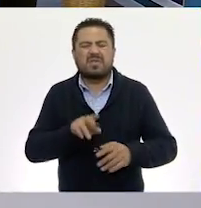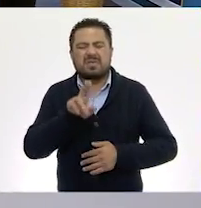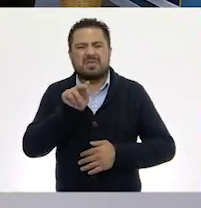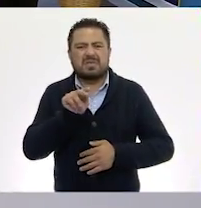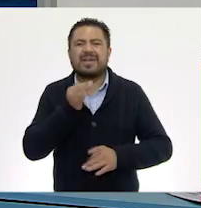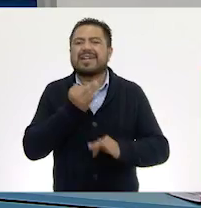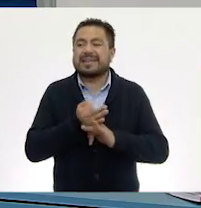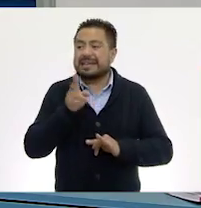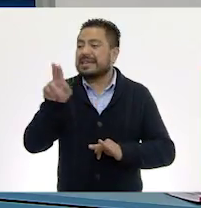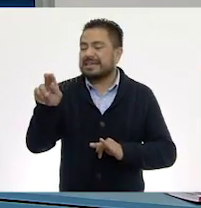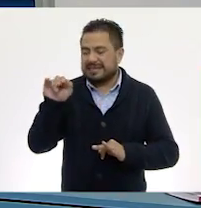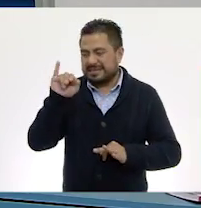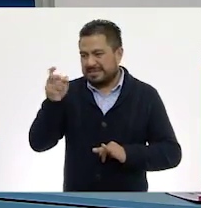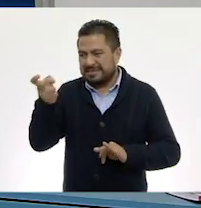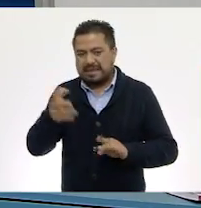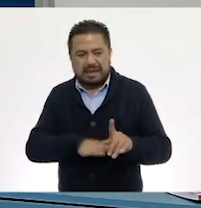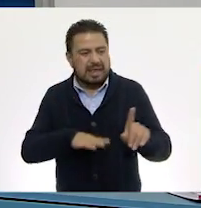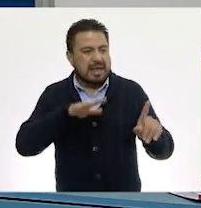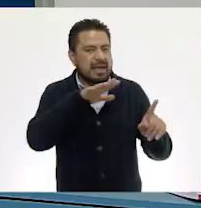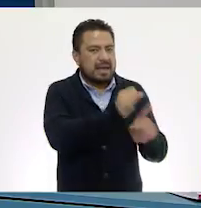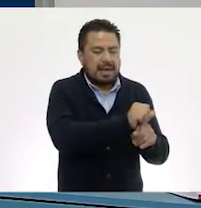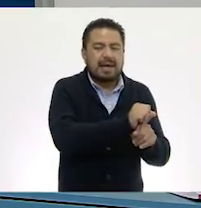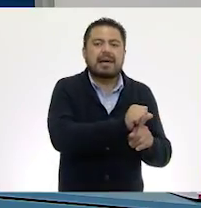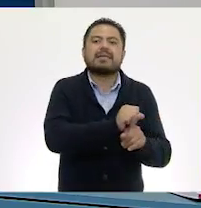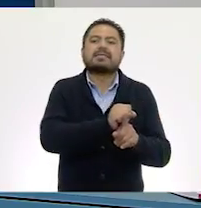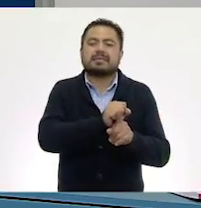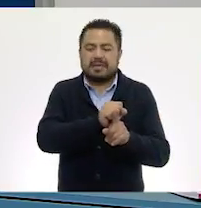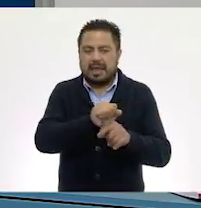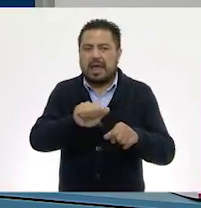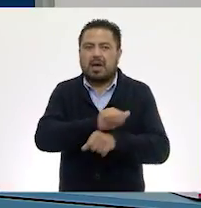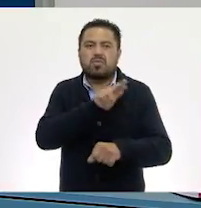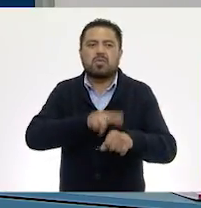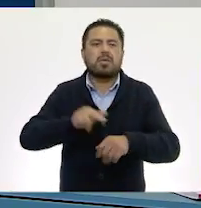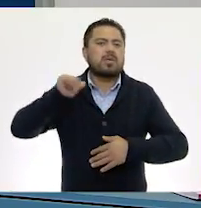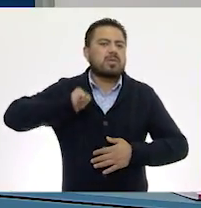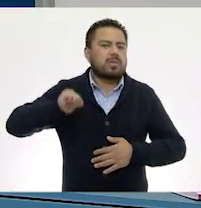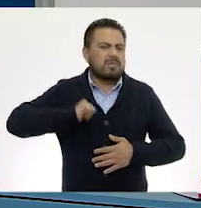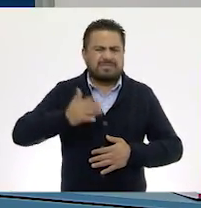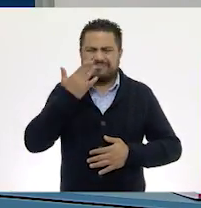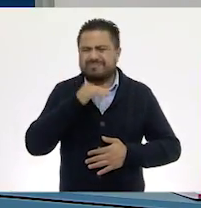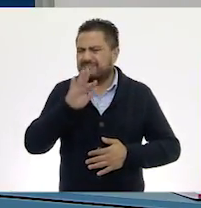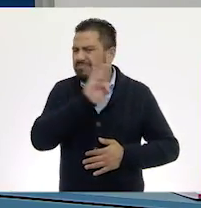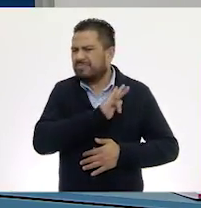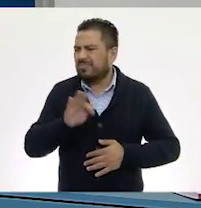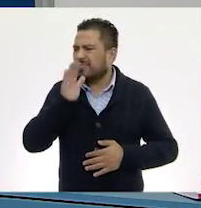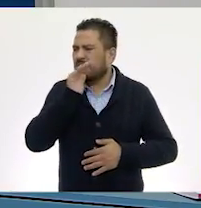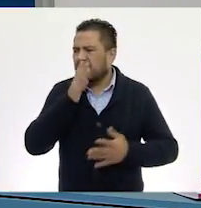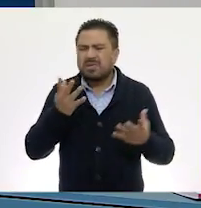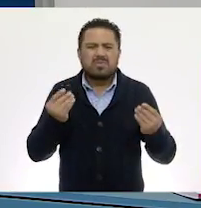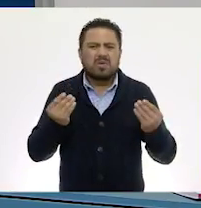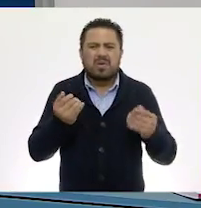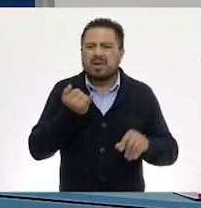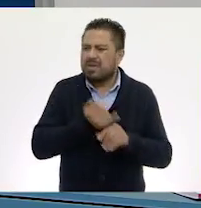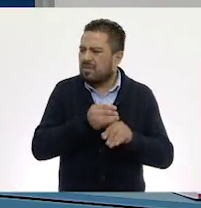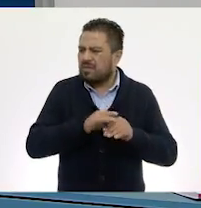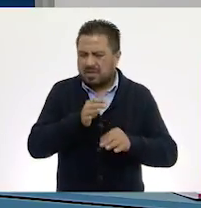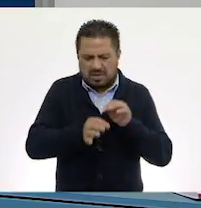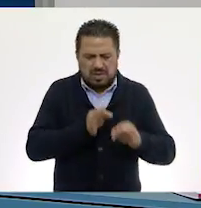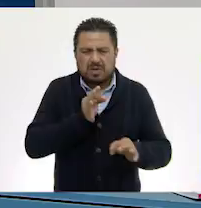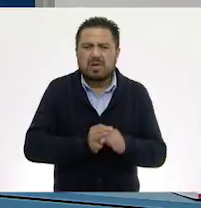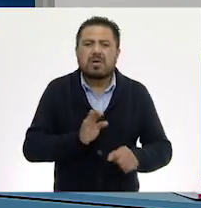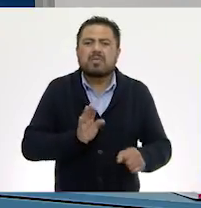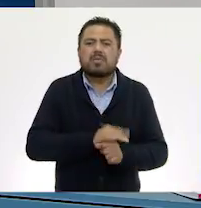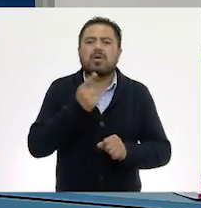Justamente acabas de dar en el puntotón. De los autores antiguos no es posible tener demasiados datos certeros